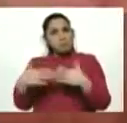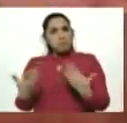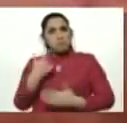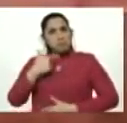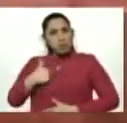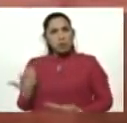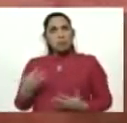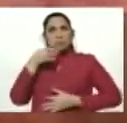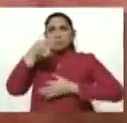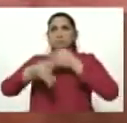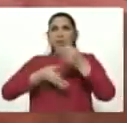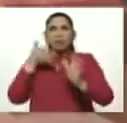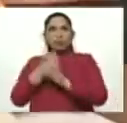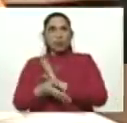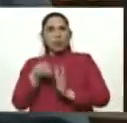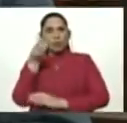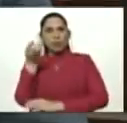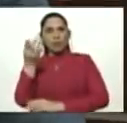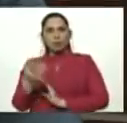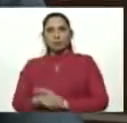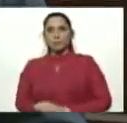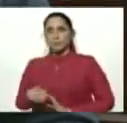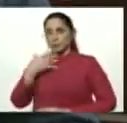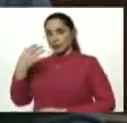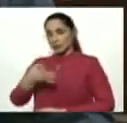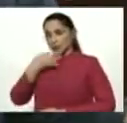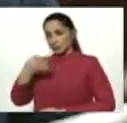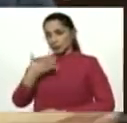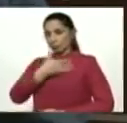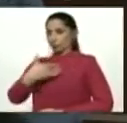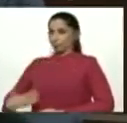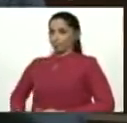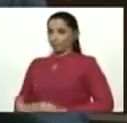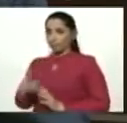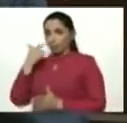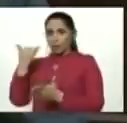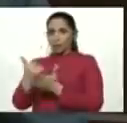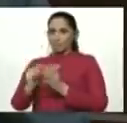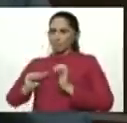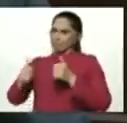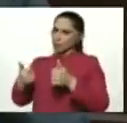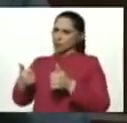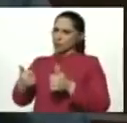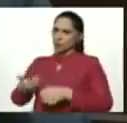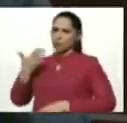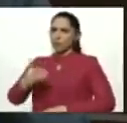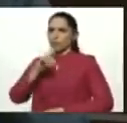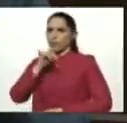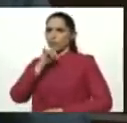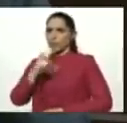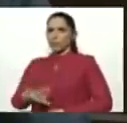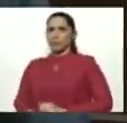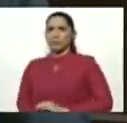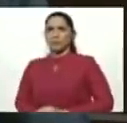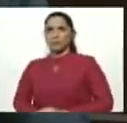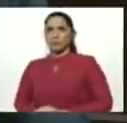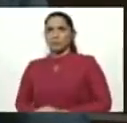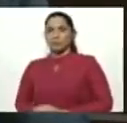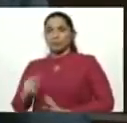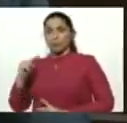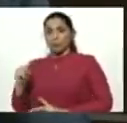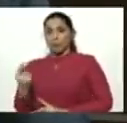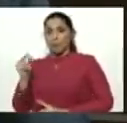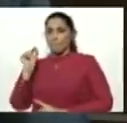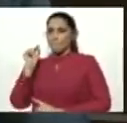de esa conferencia? Buenas tardes, presidente. Fíjese, comienzo a resaltar lo siguiente. El primer